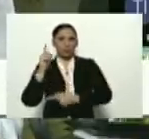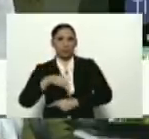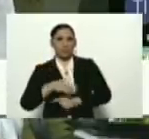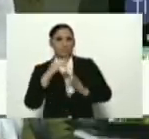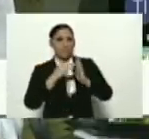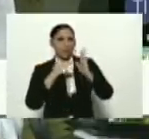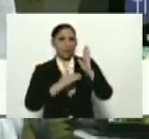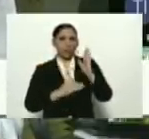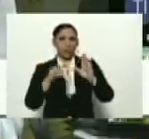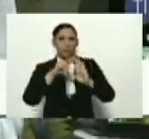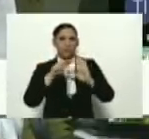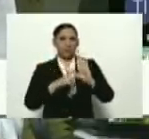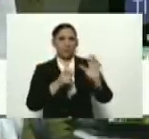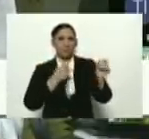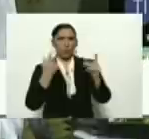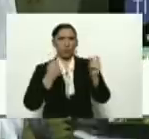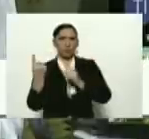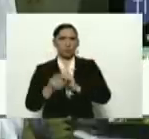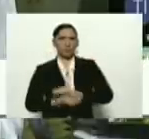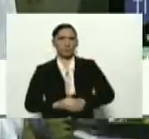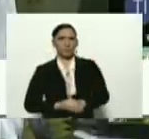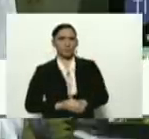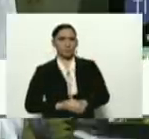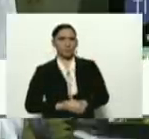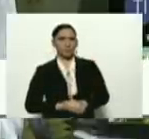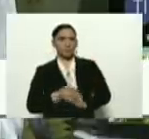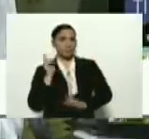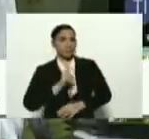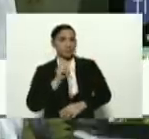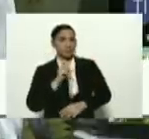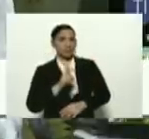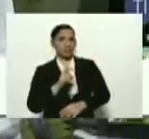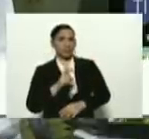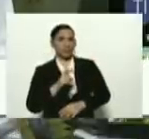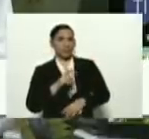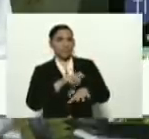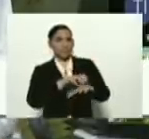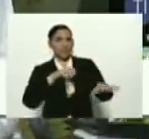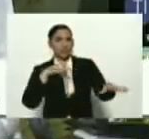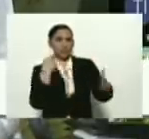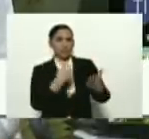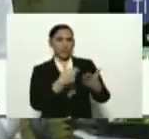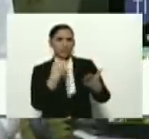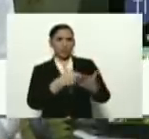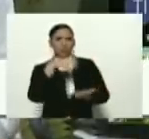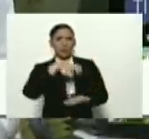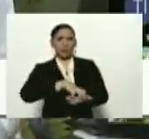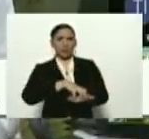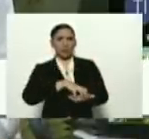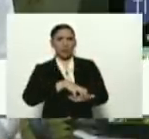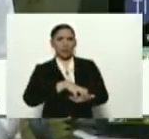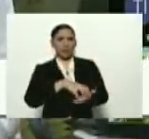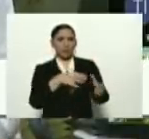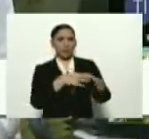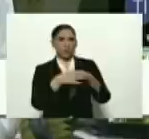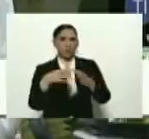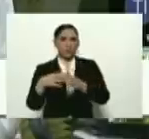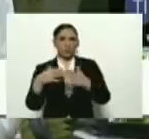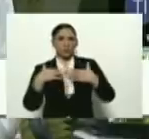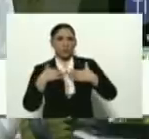niveles de importación. Se requiere una mayor prioridad e inversión estatal en el sector de la